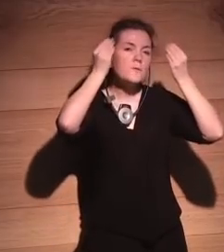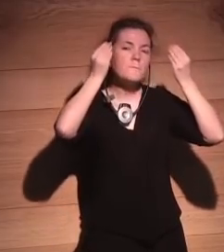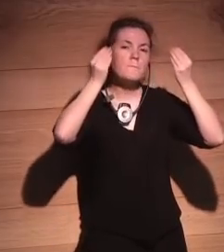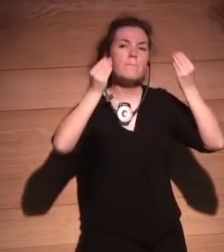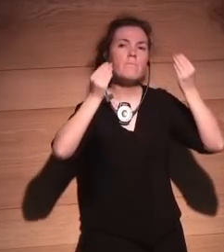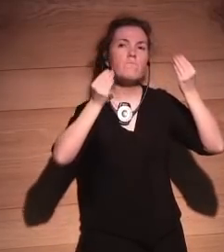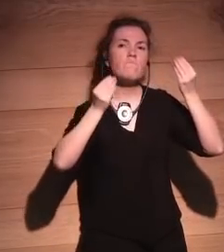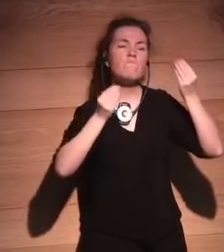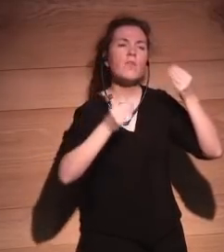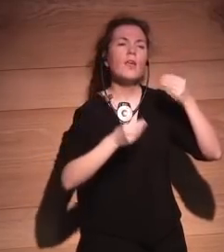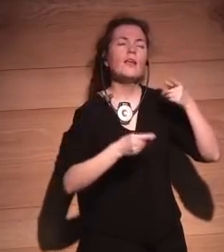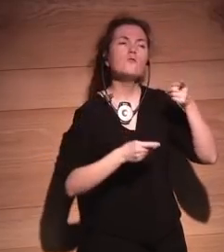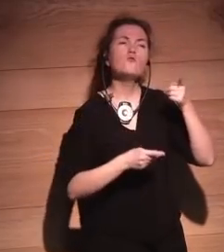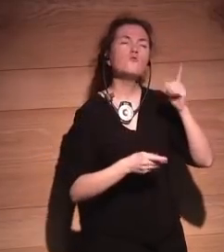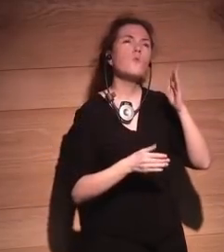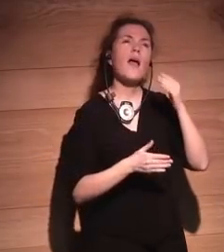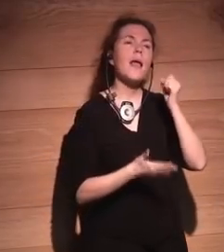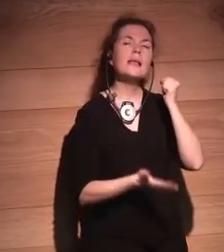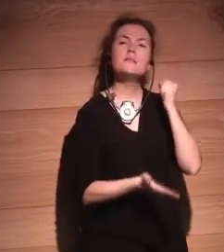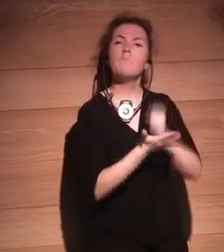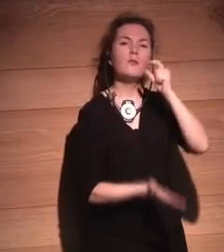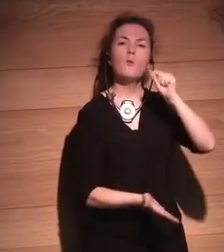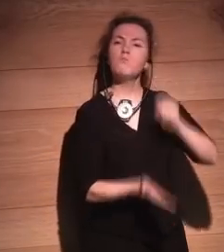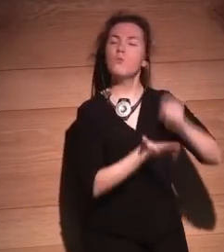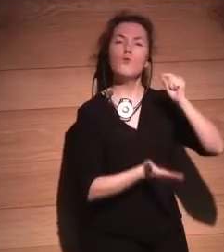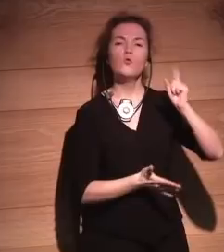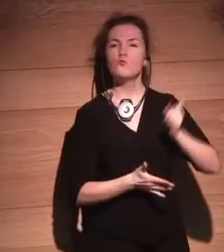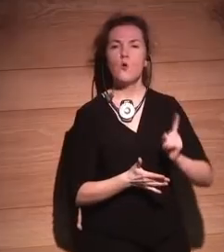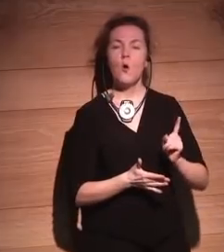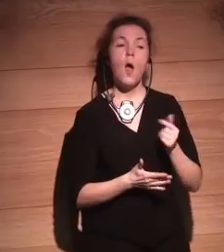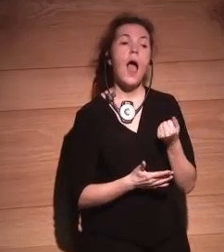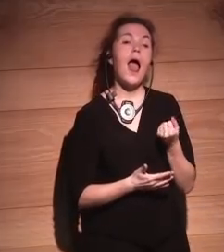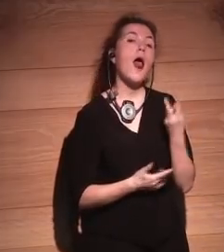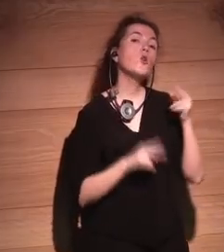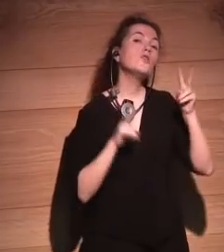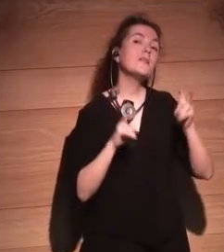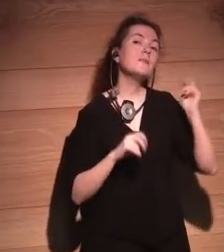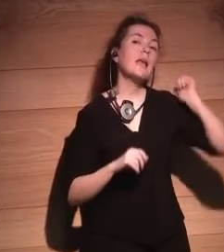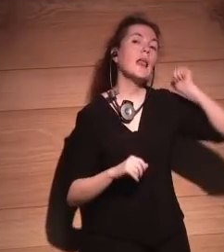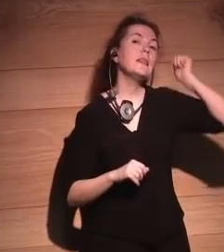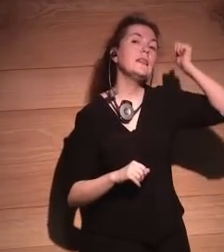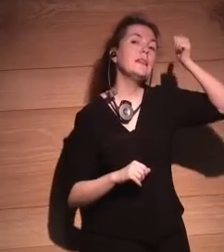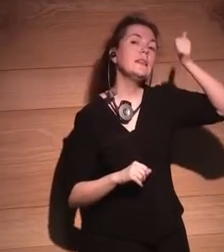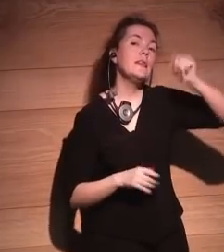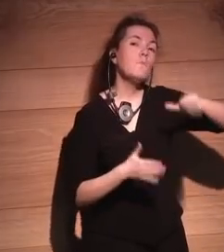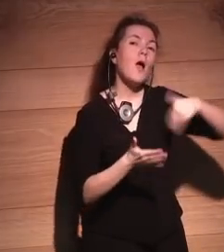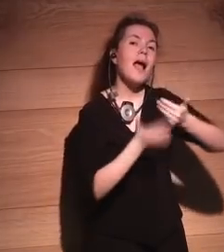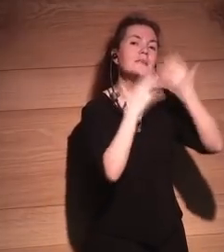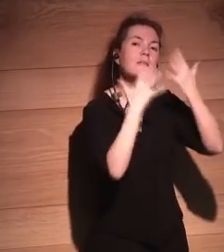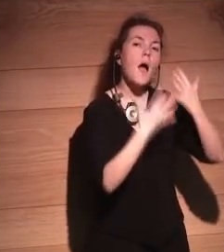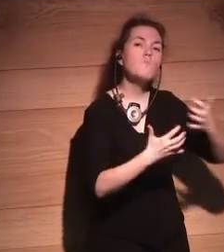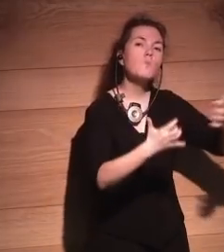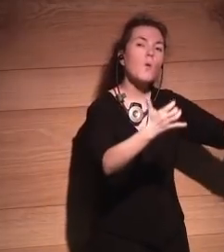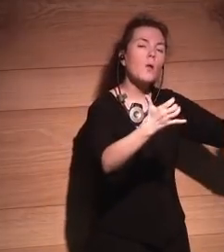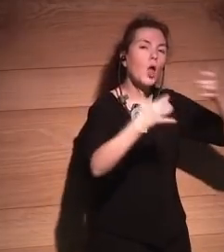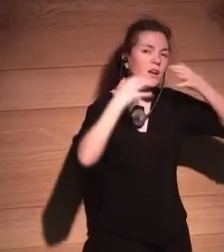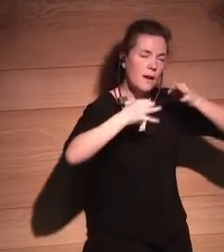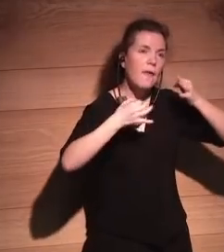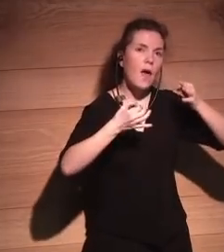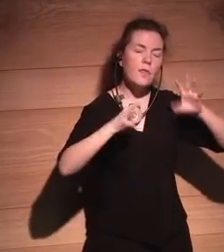empieza a tener, no tiene un impacto inmediatamente, sino que algunos temas llevan tiempo hasta que el público realmente